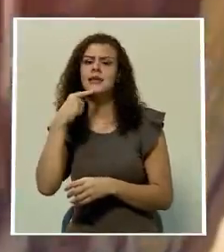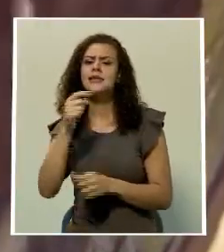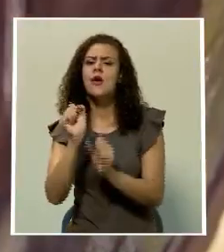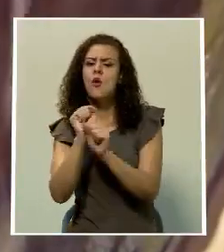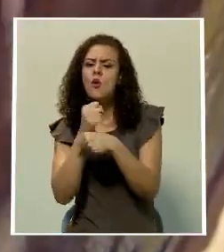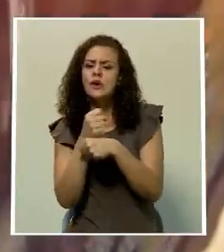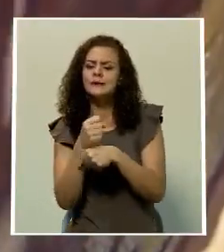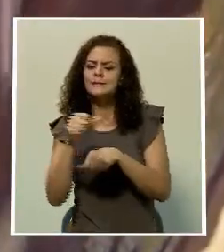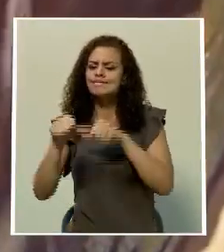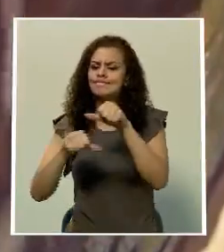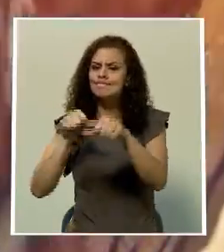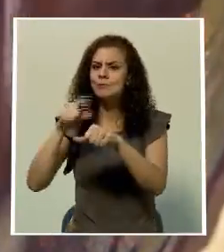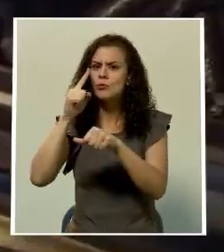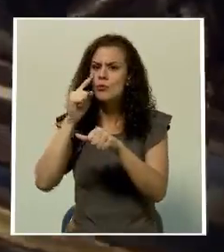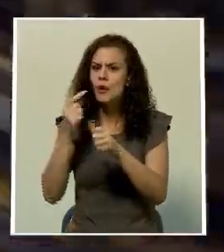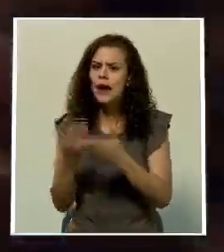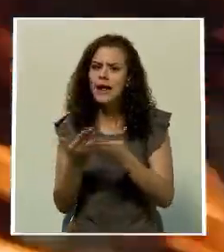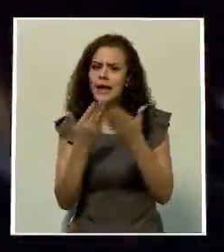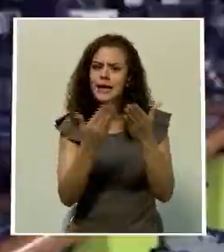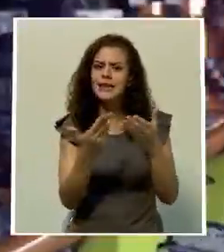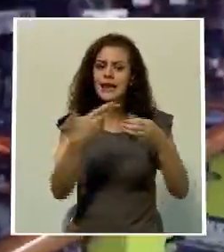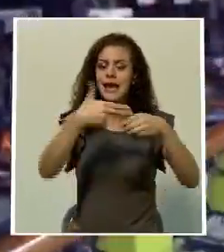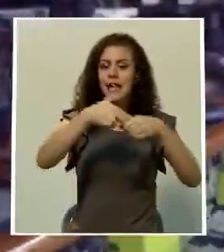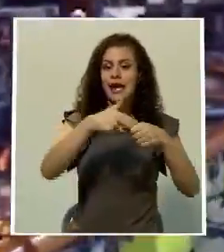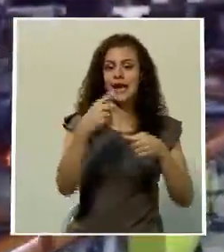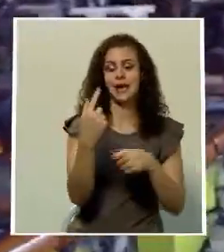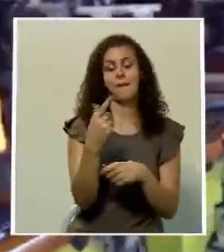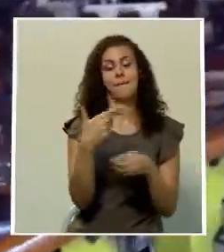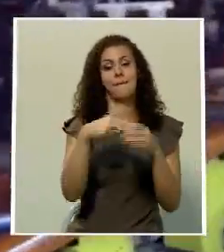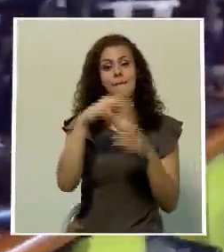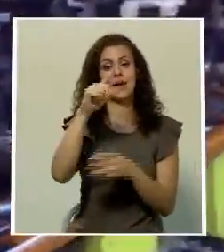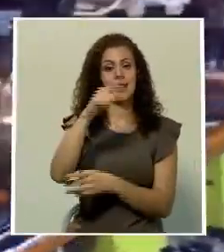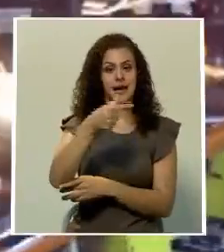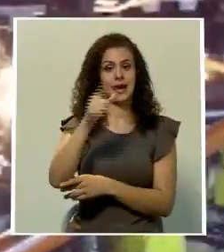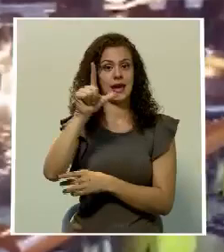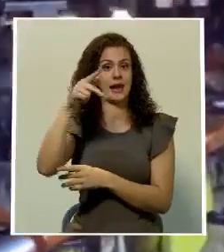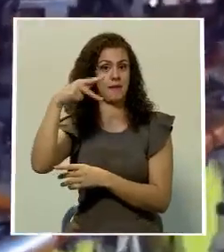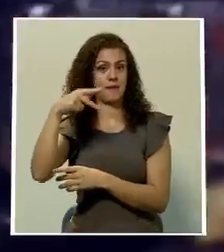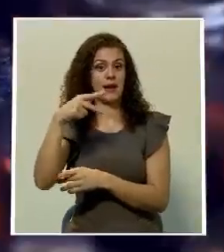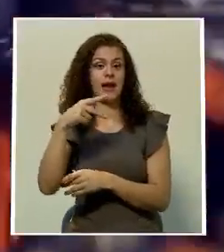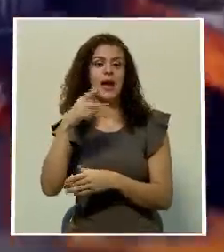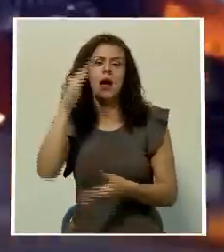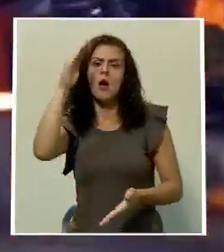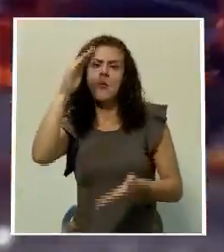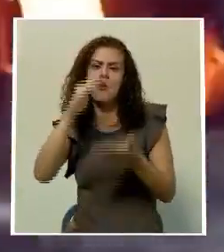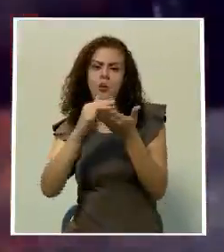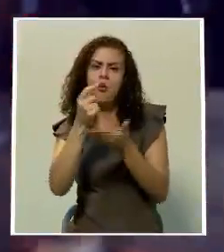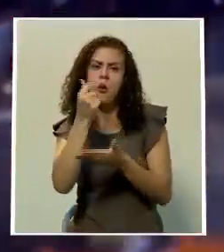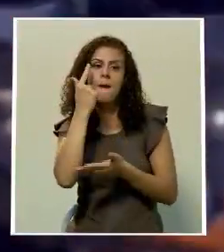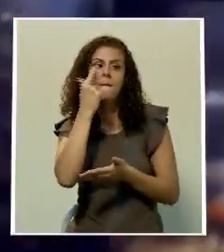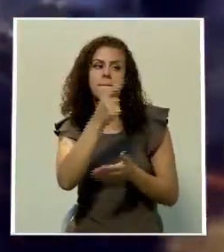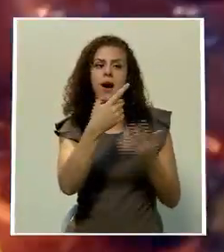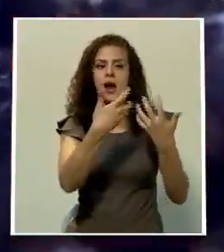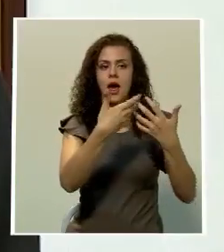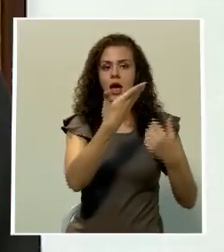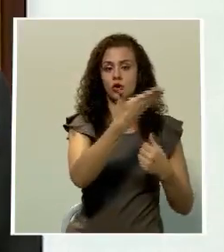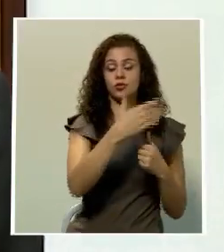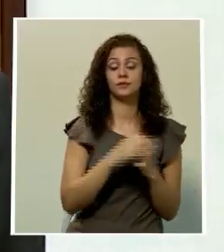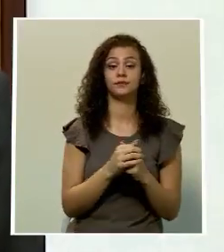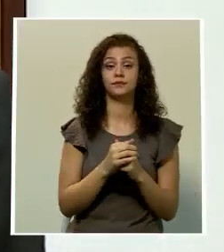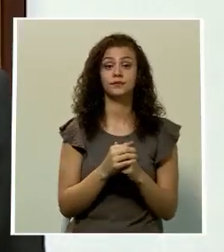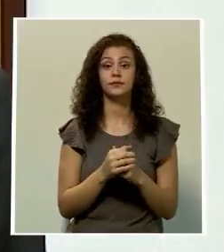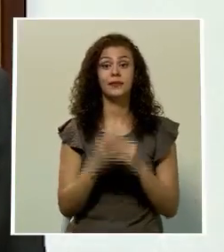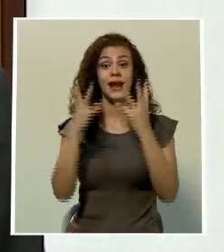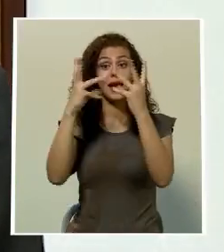están haciendo un esfuerzo para proveer el gas licuado de petróleo GLP a un menor costo para la industria.